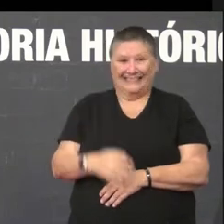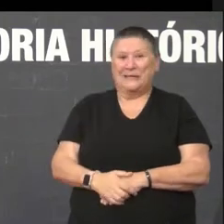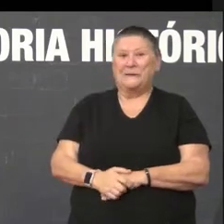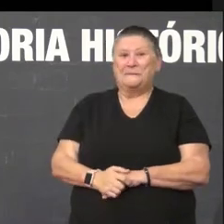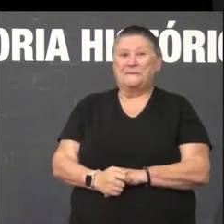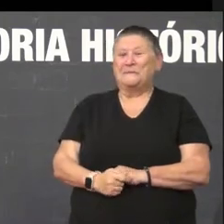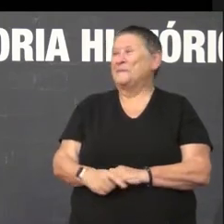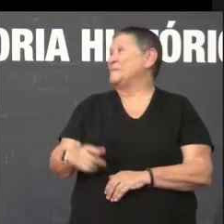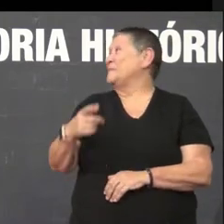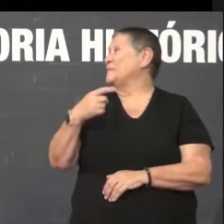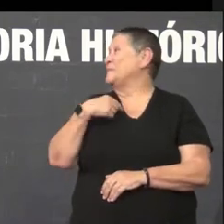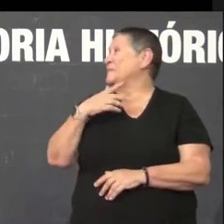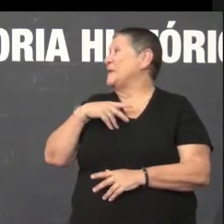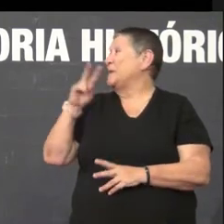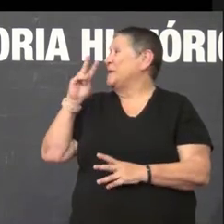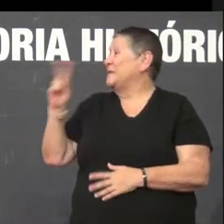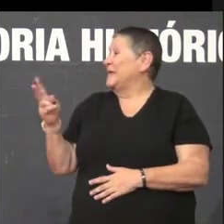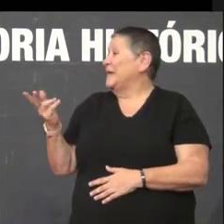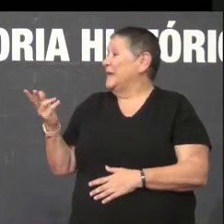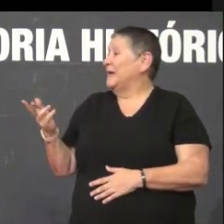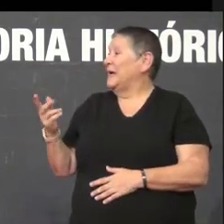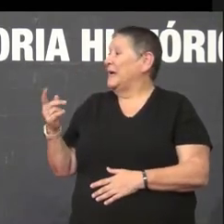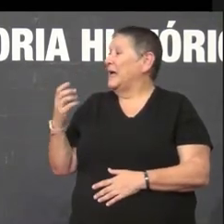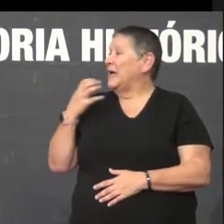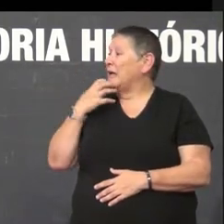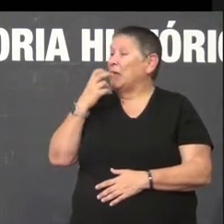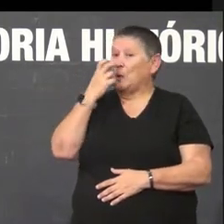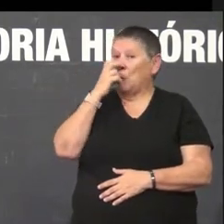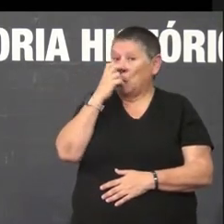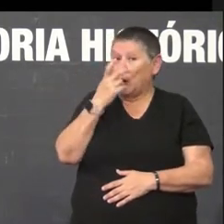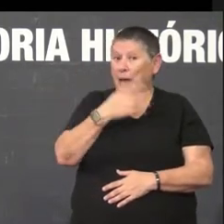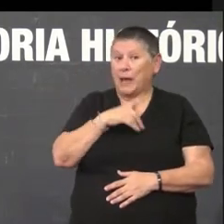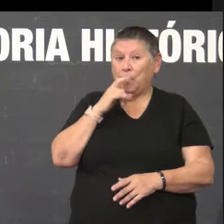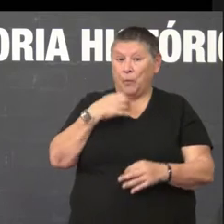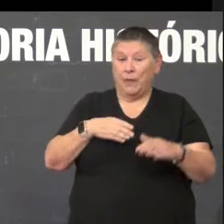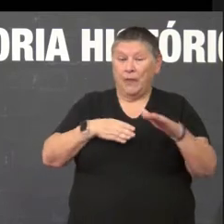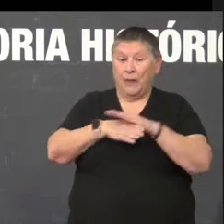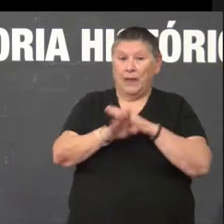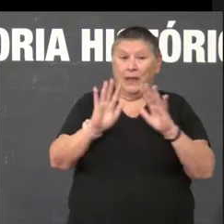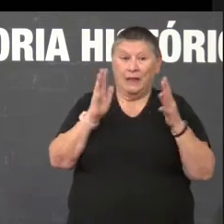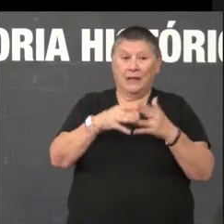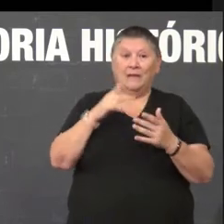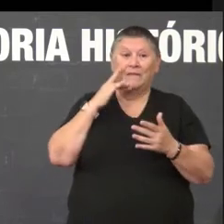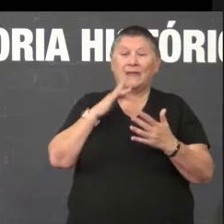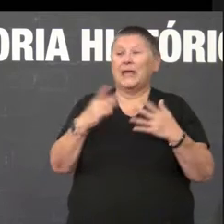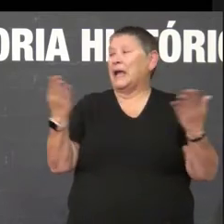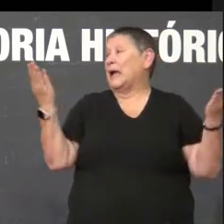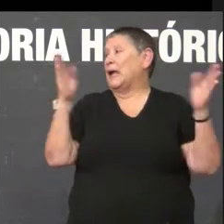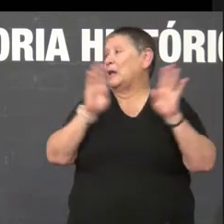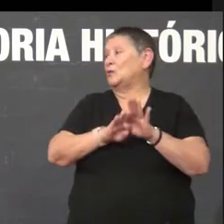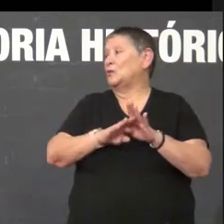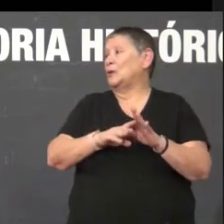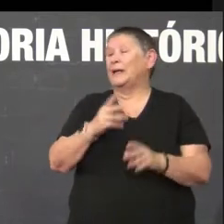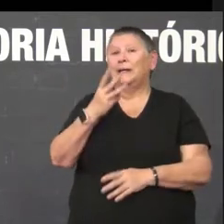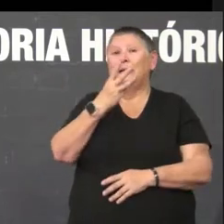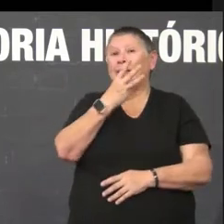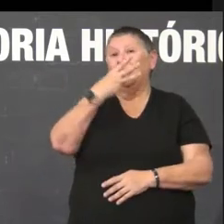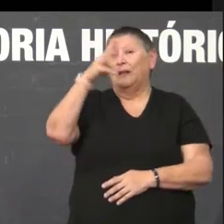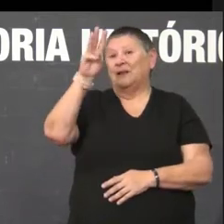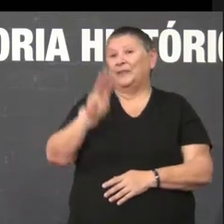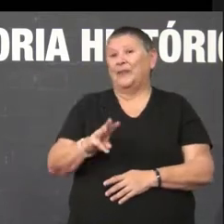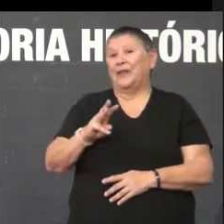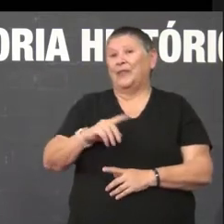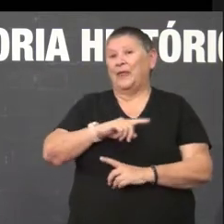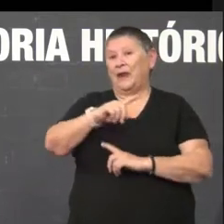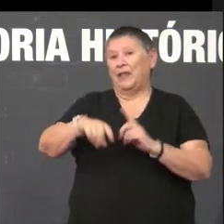imágenes, calquera de vosedes tenga curiosidade de acudir a internet e ver a clausura do tercer centenario, verá o poder,